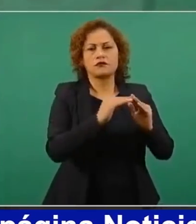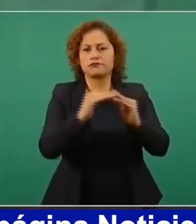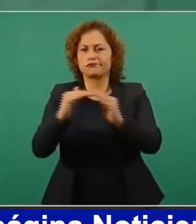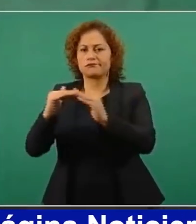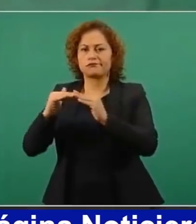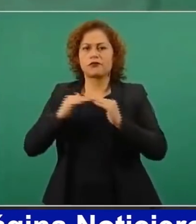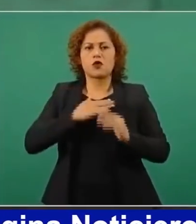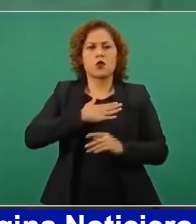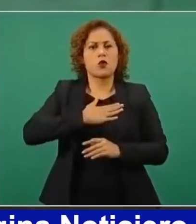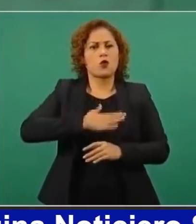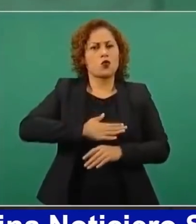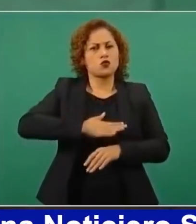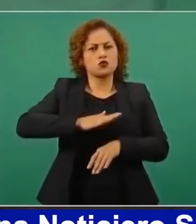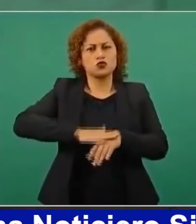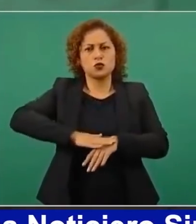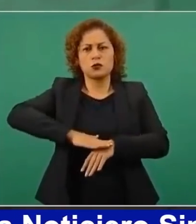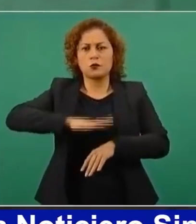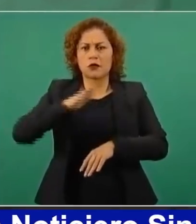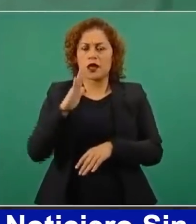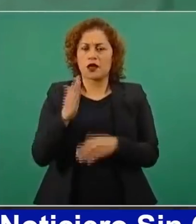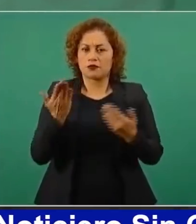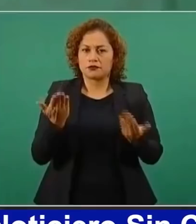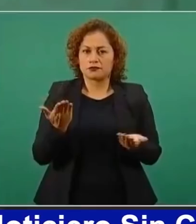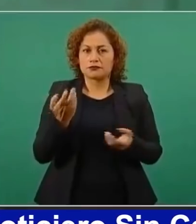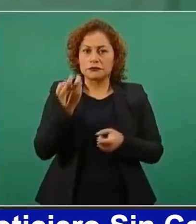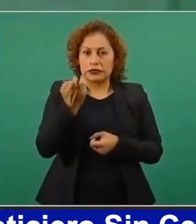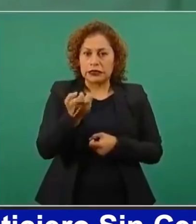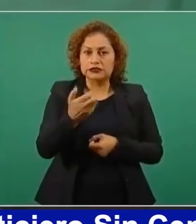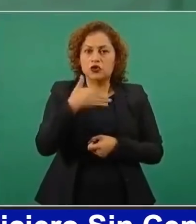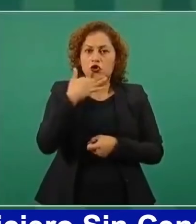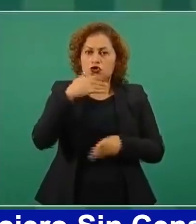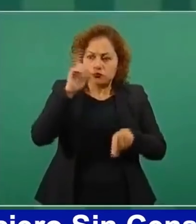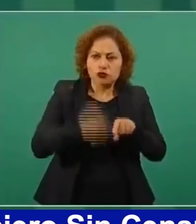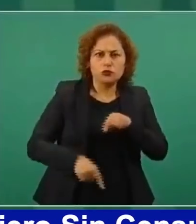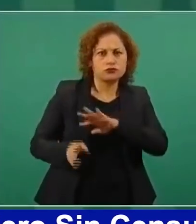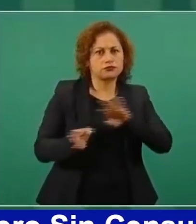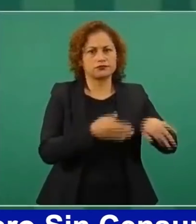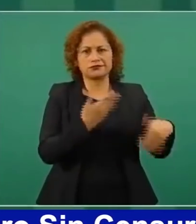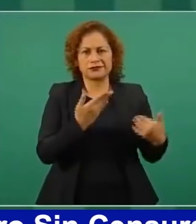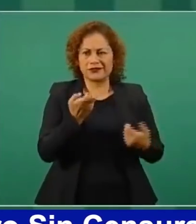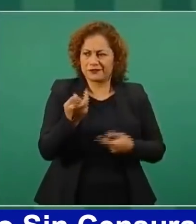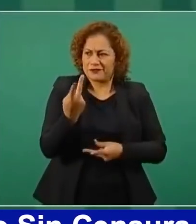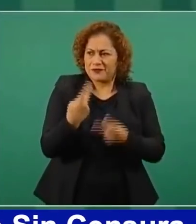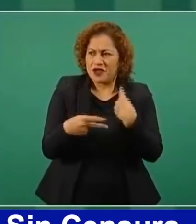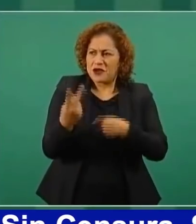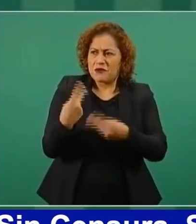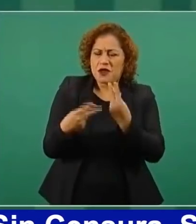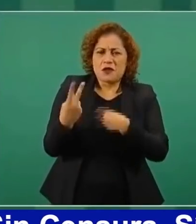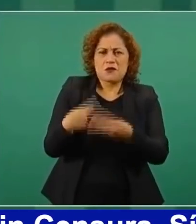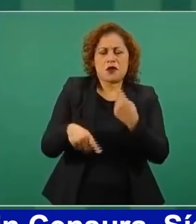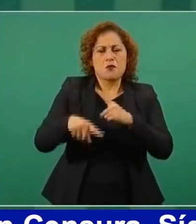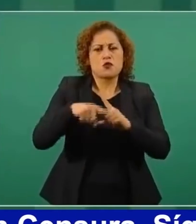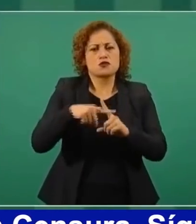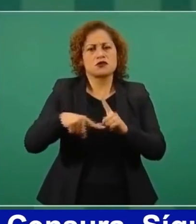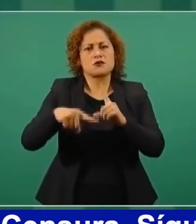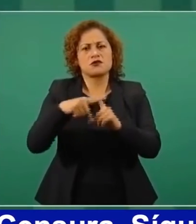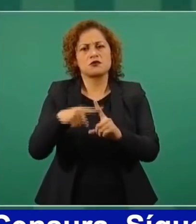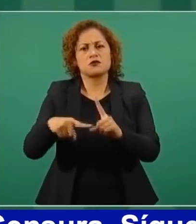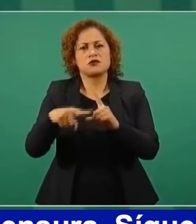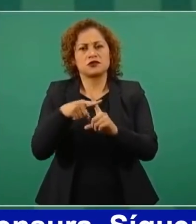igualitaria, si no hay corrupción. Y no hace falta endeudar al país, no hace